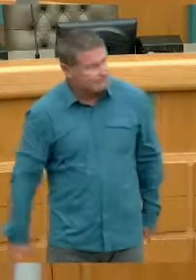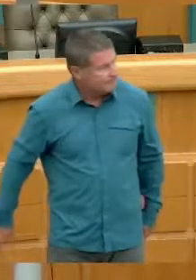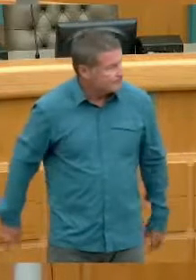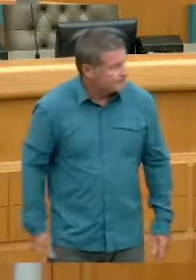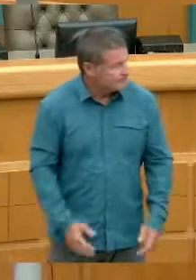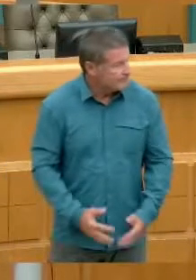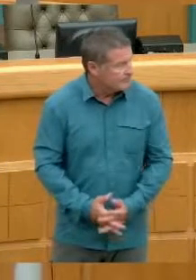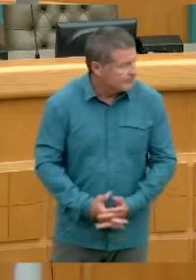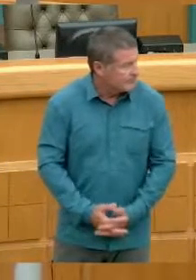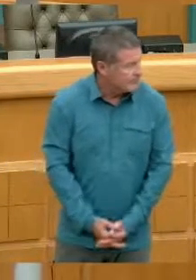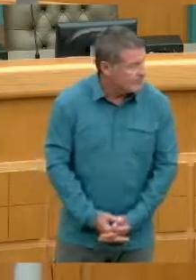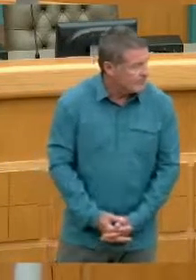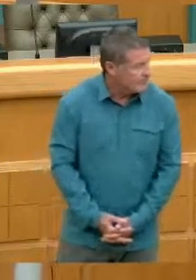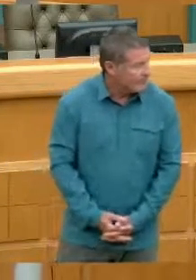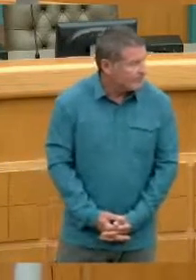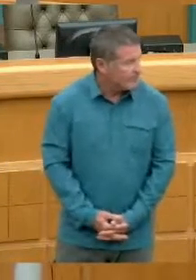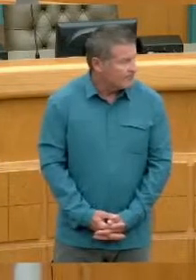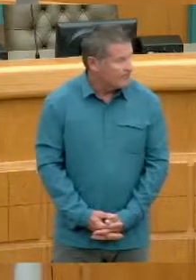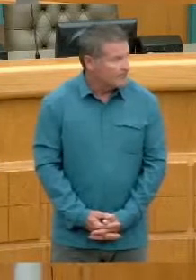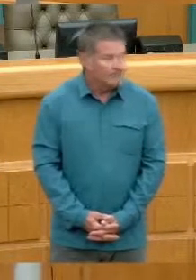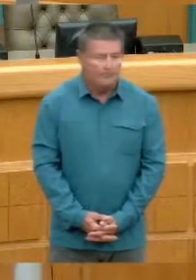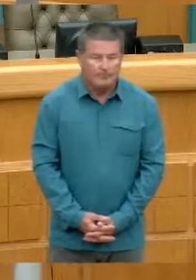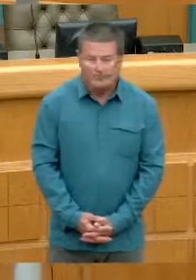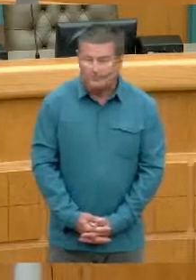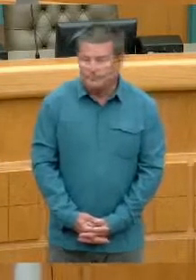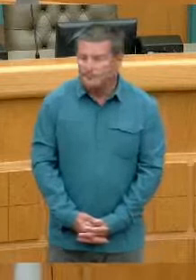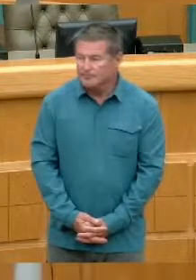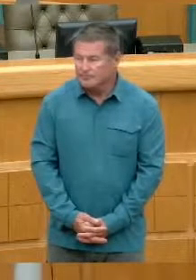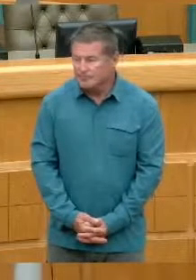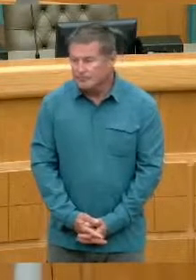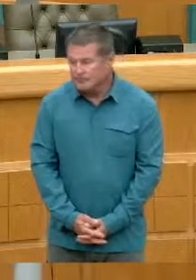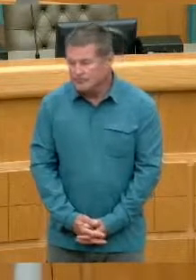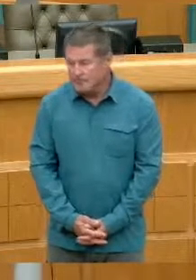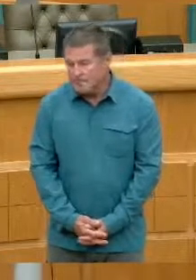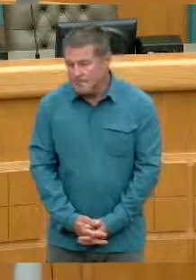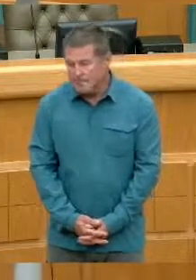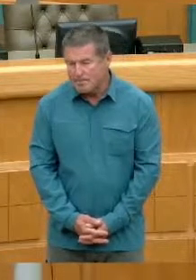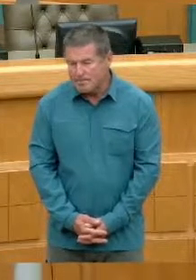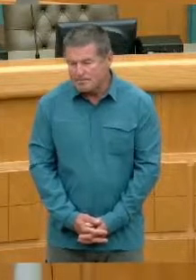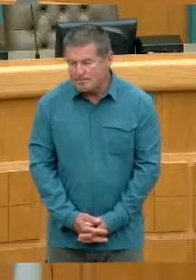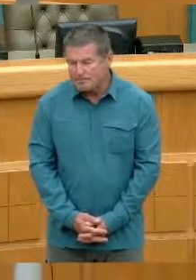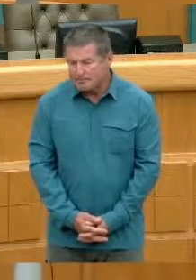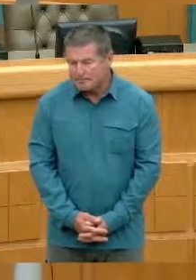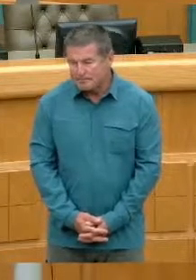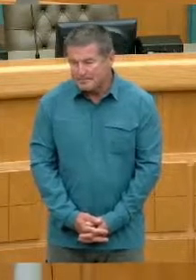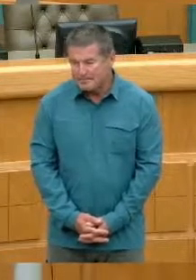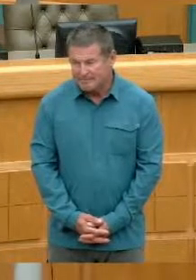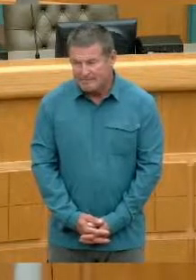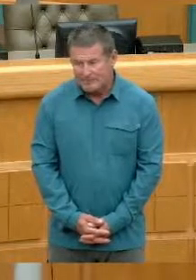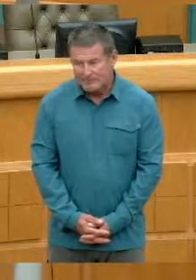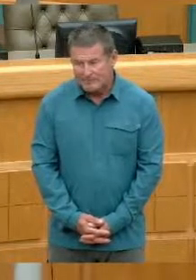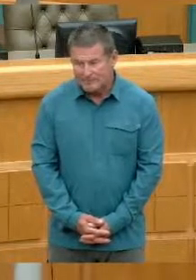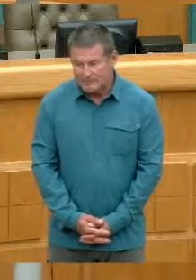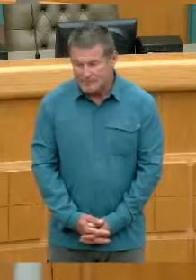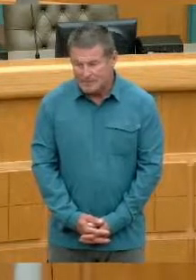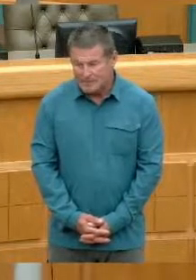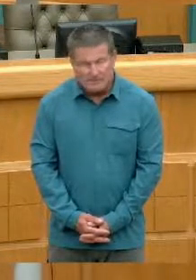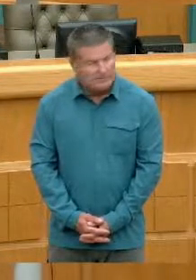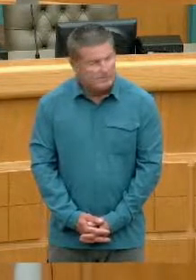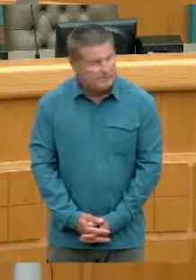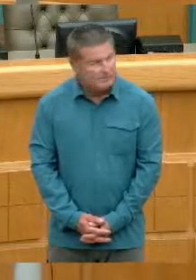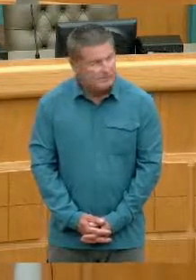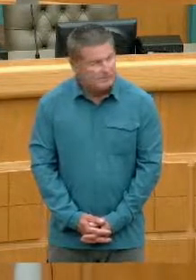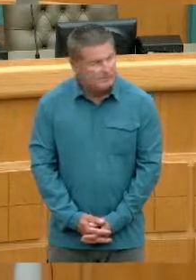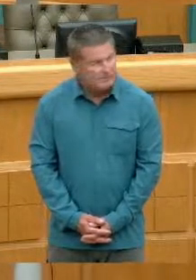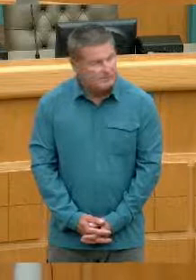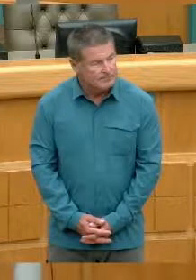también mantenerse seguros en esta etapa en la que continuamos cuidándonos en contra del COVID, les anunciamos que el día de mañana